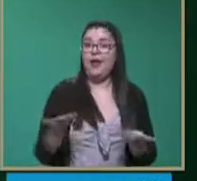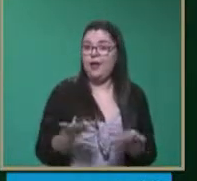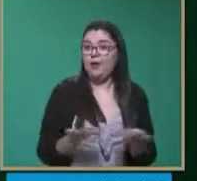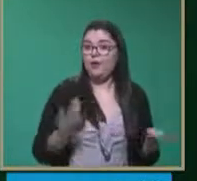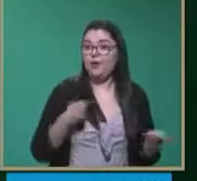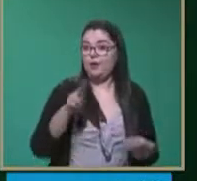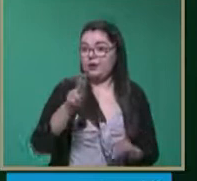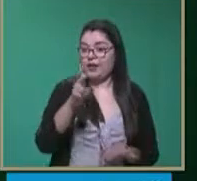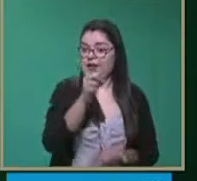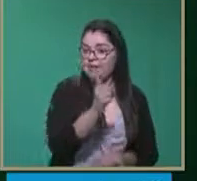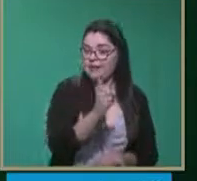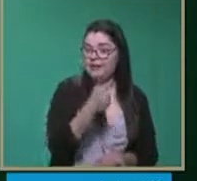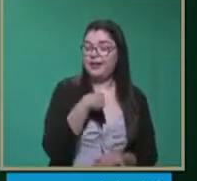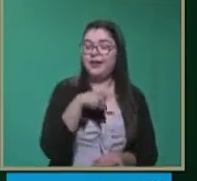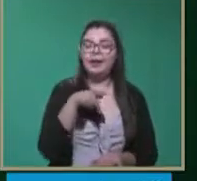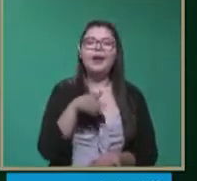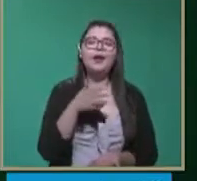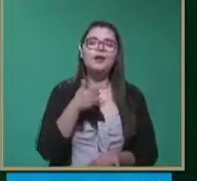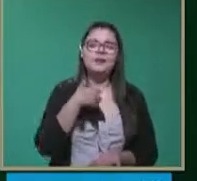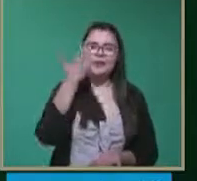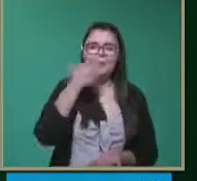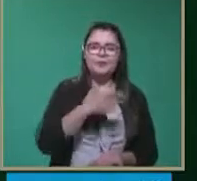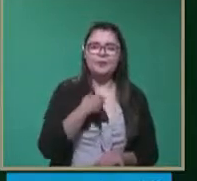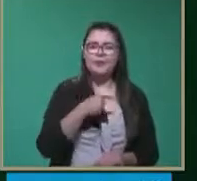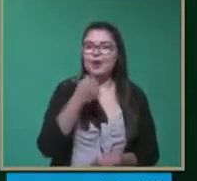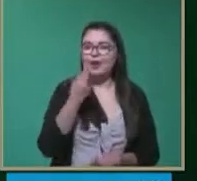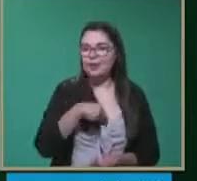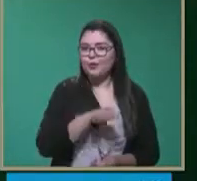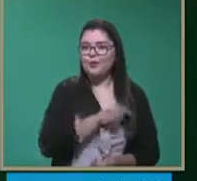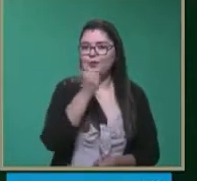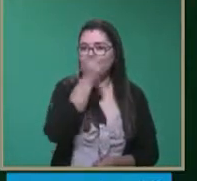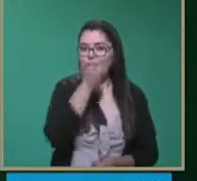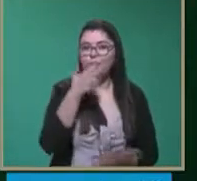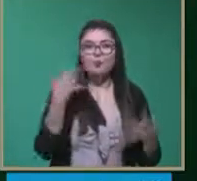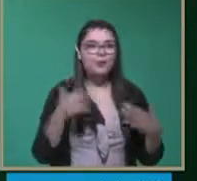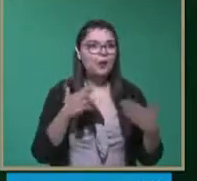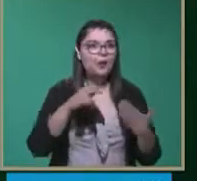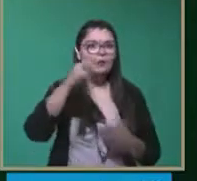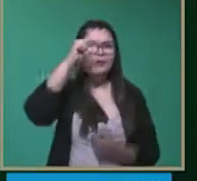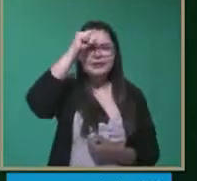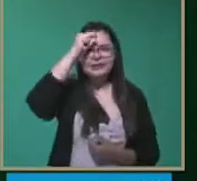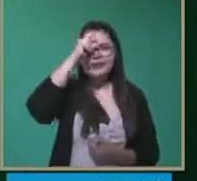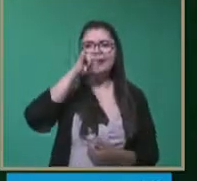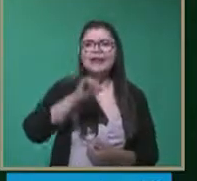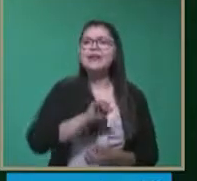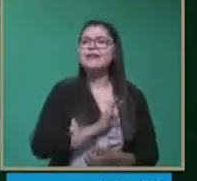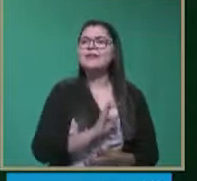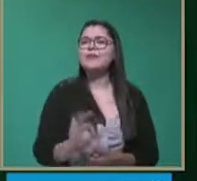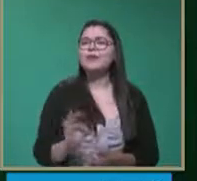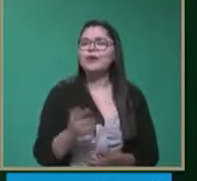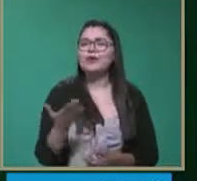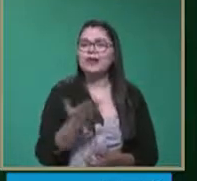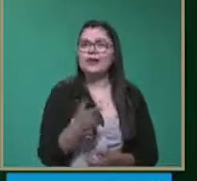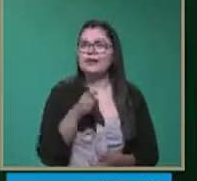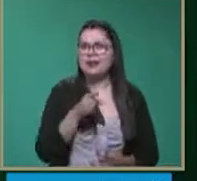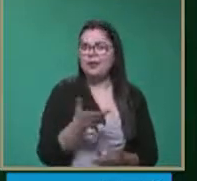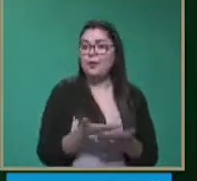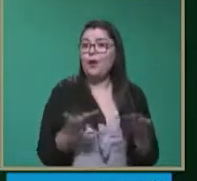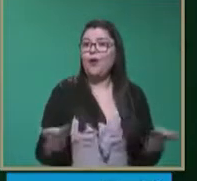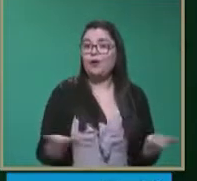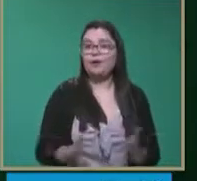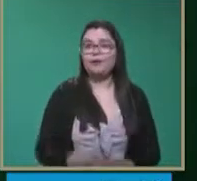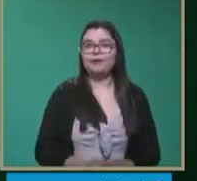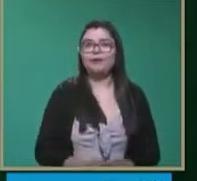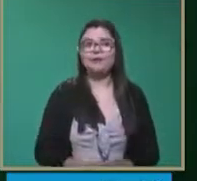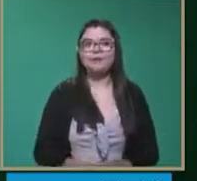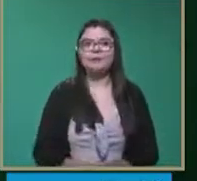nuestros niños son muy inteligentes y ya pueden avanzar hacia las restas con decenas. Con decenas. Entonces,